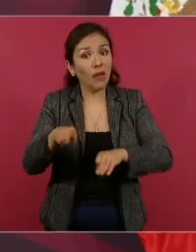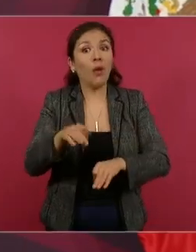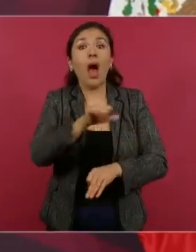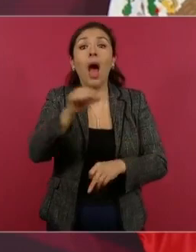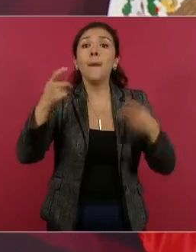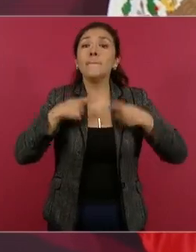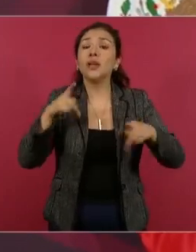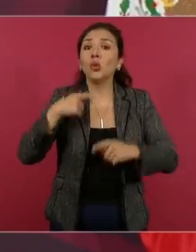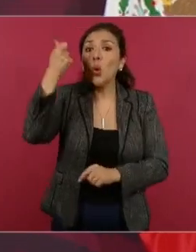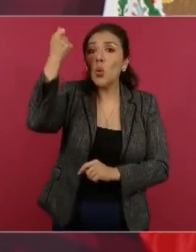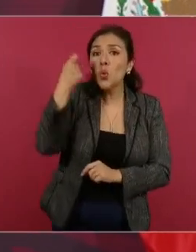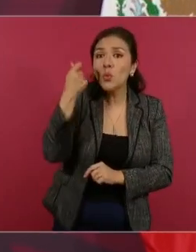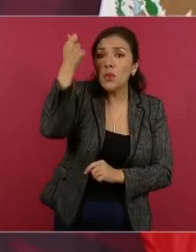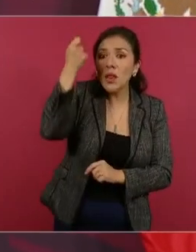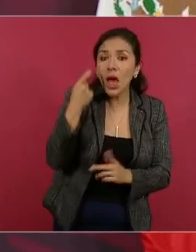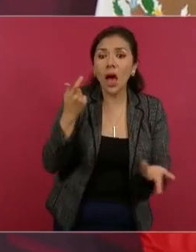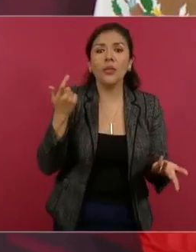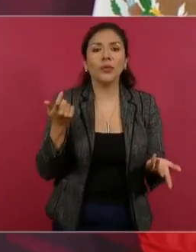los jubilados,